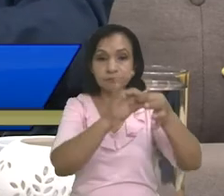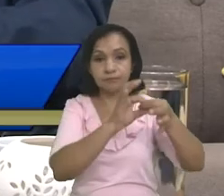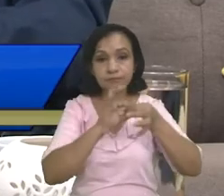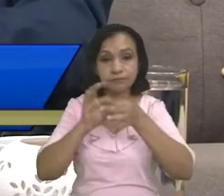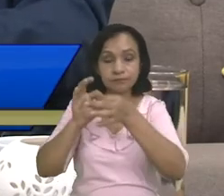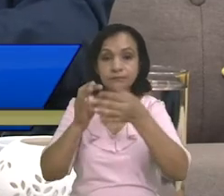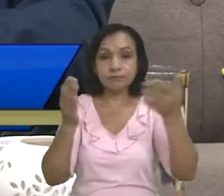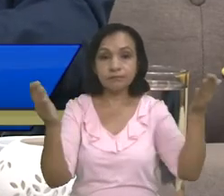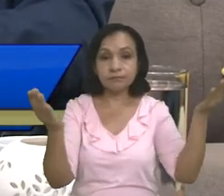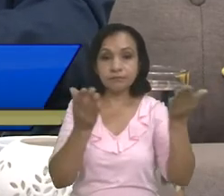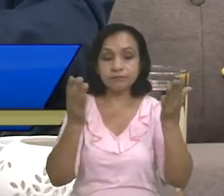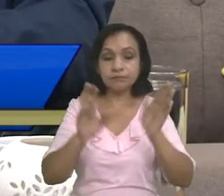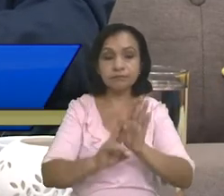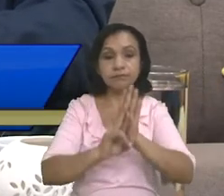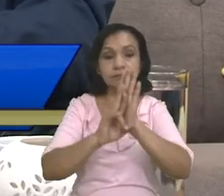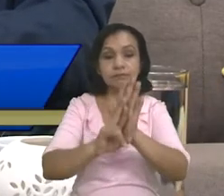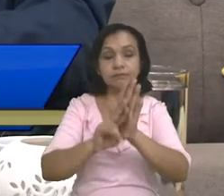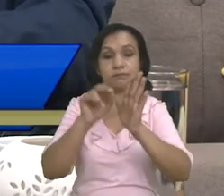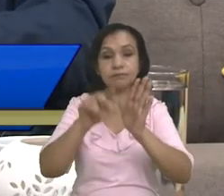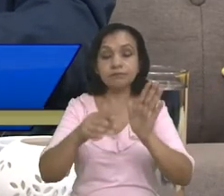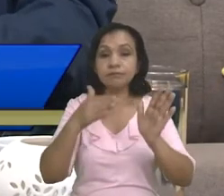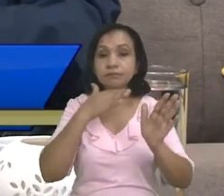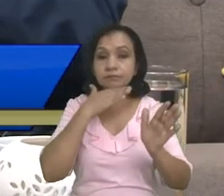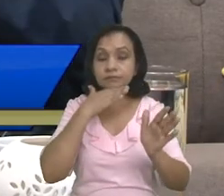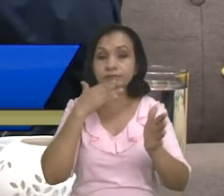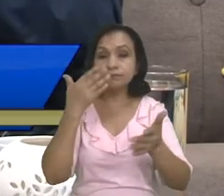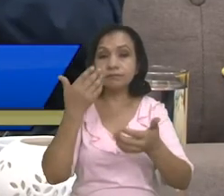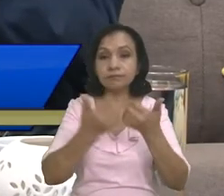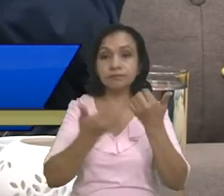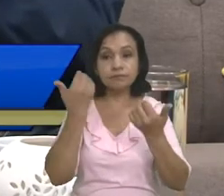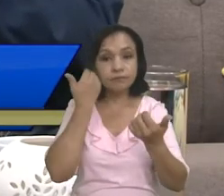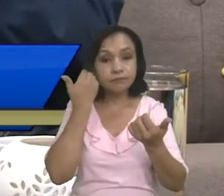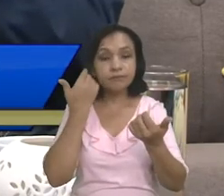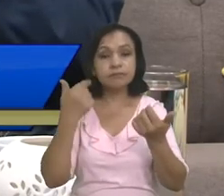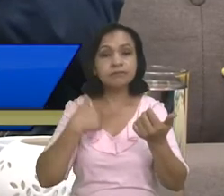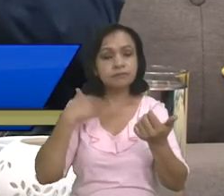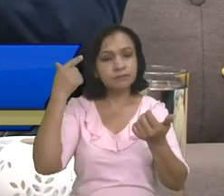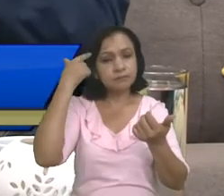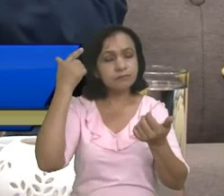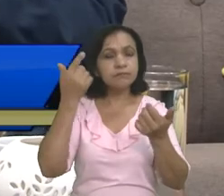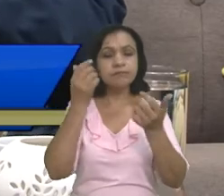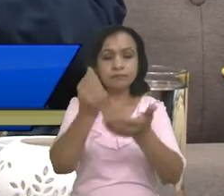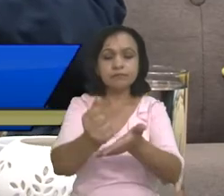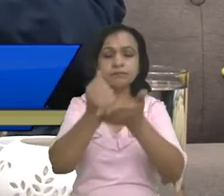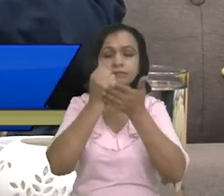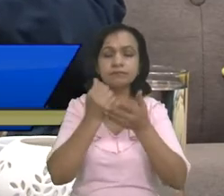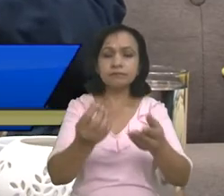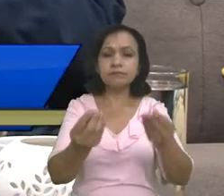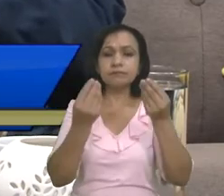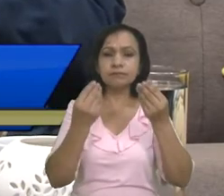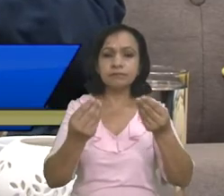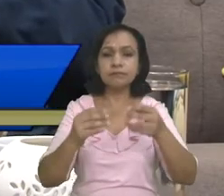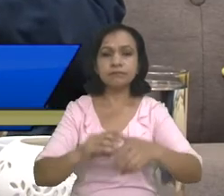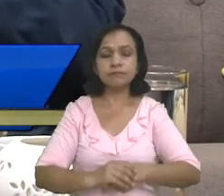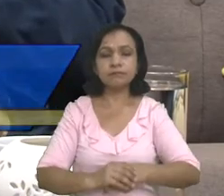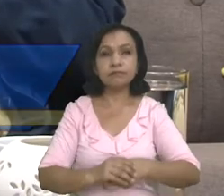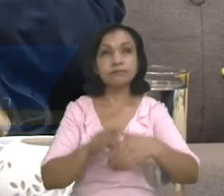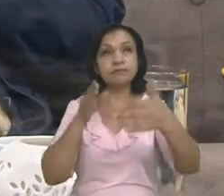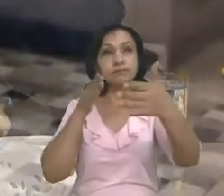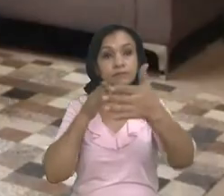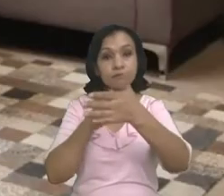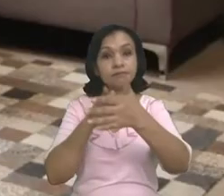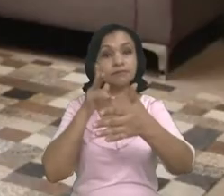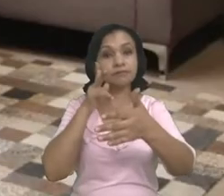cómo responder ante estas situaciones epidémicas y entonces eso creo que también nos va a ayudar muchísimo doctor tenemos que hacer una nueva